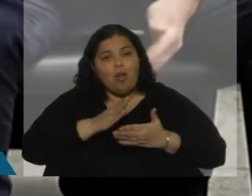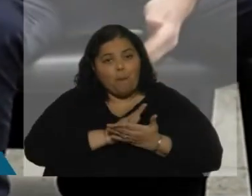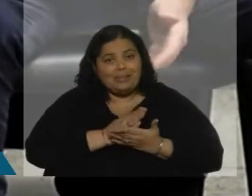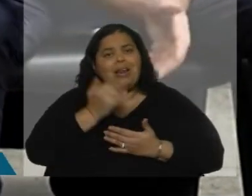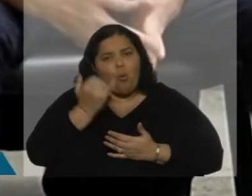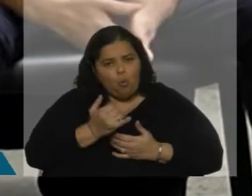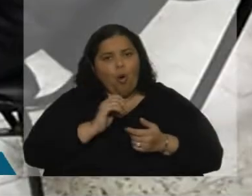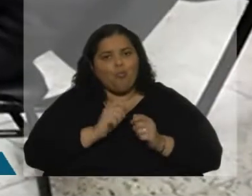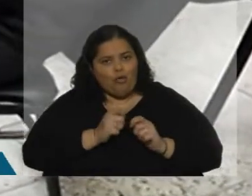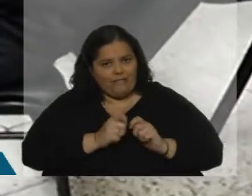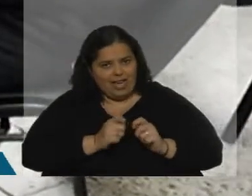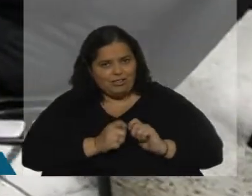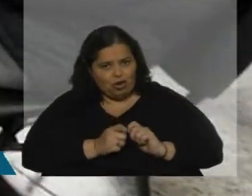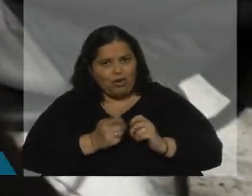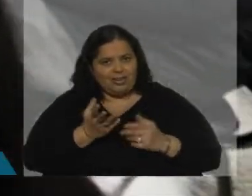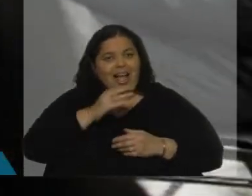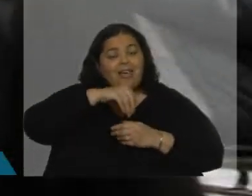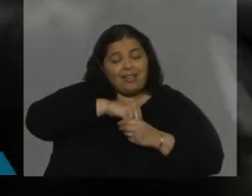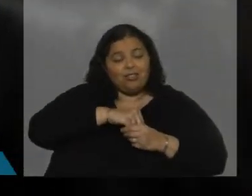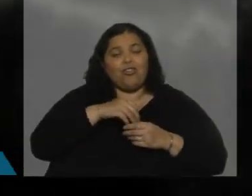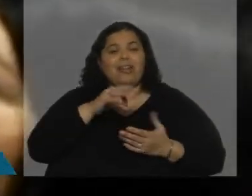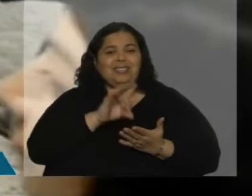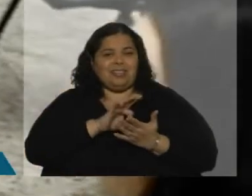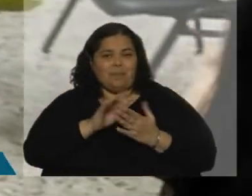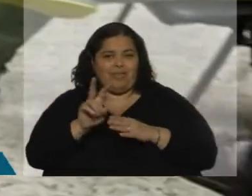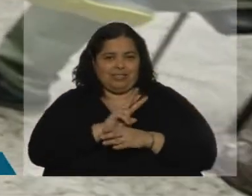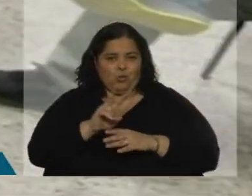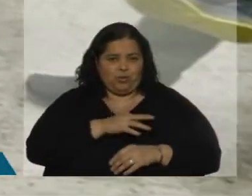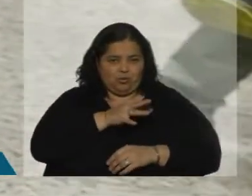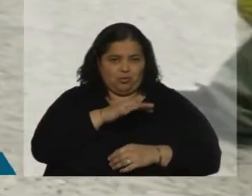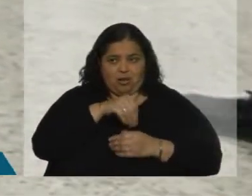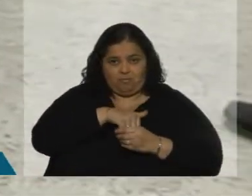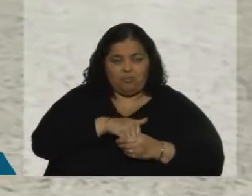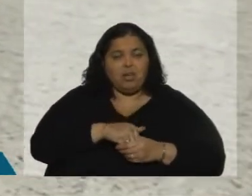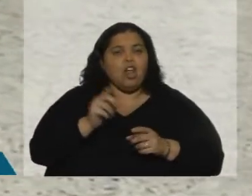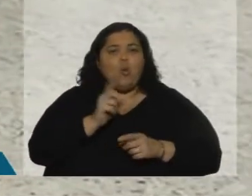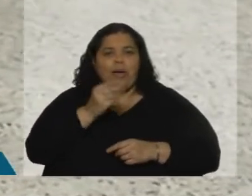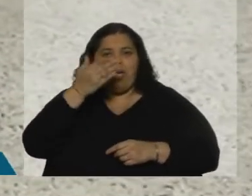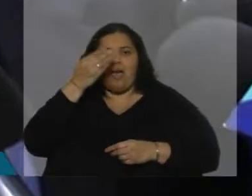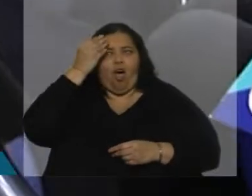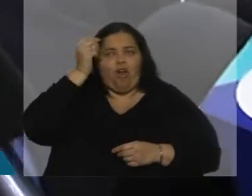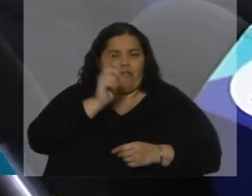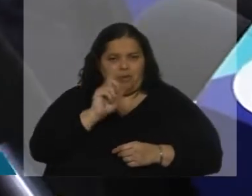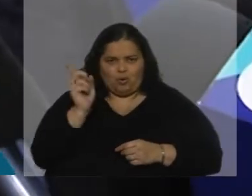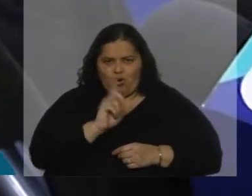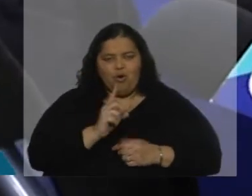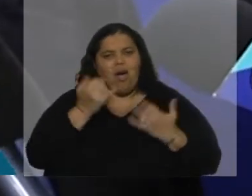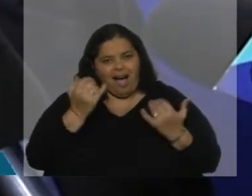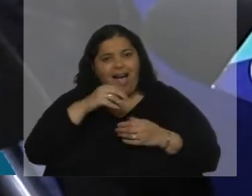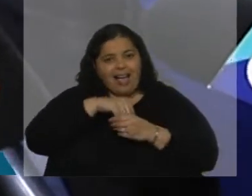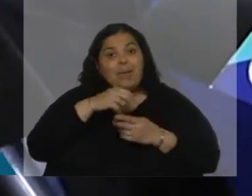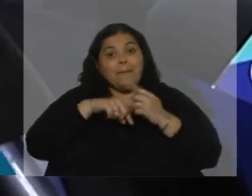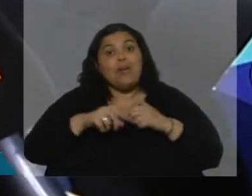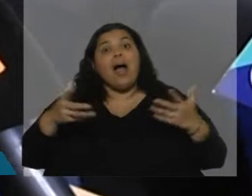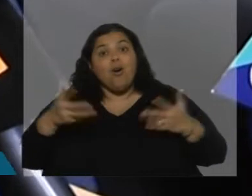vinculadas al sistema de seguridad social que no es que nos hayamos olvidado de él es que simplemente acá el foco